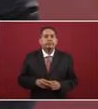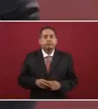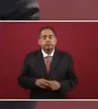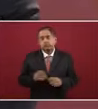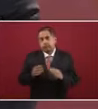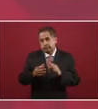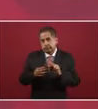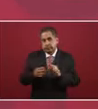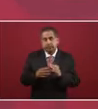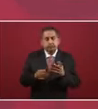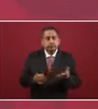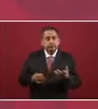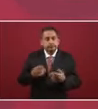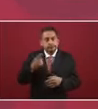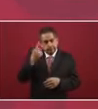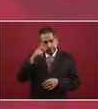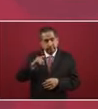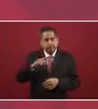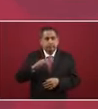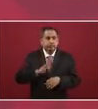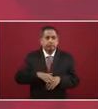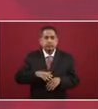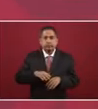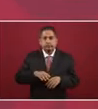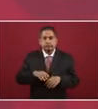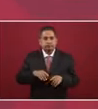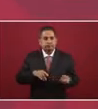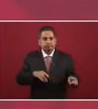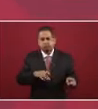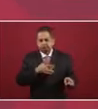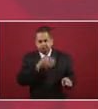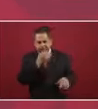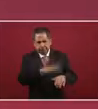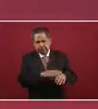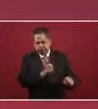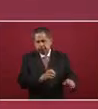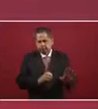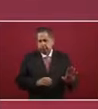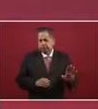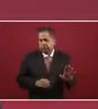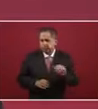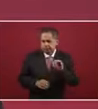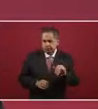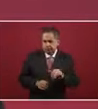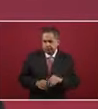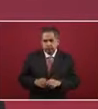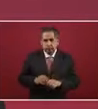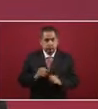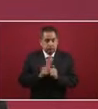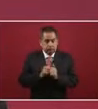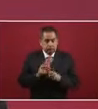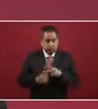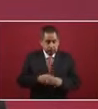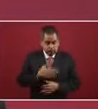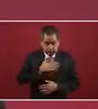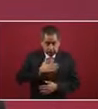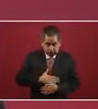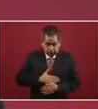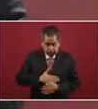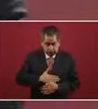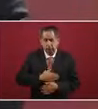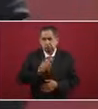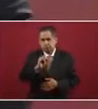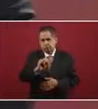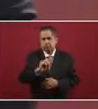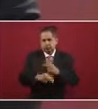tengan ellos la seguridad de que todo lo que signifique hacer justicia se